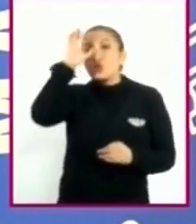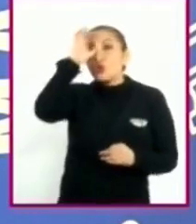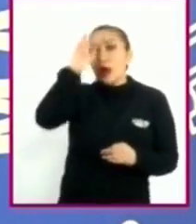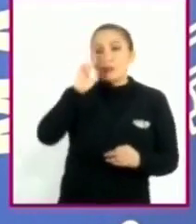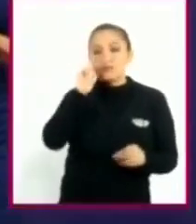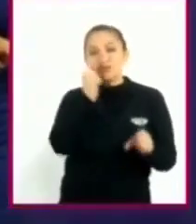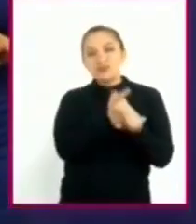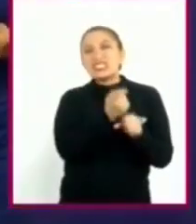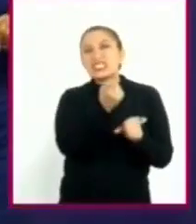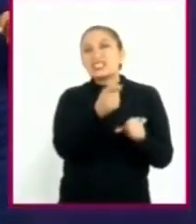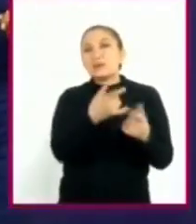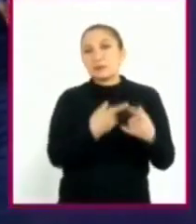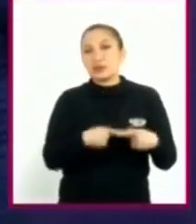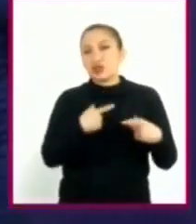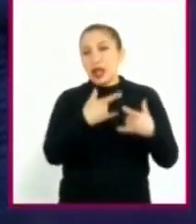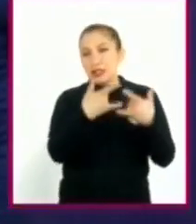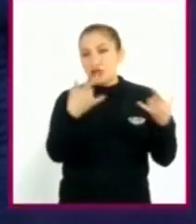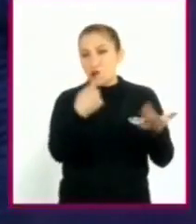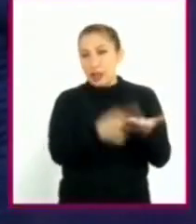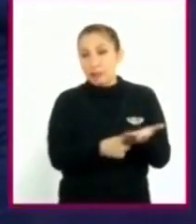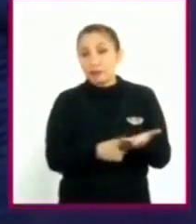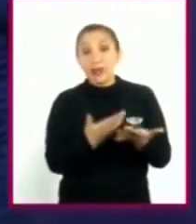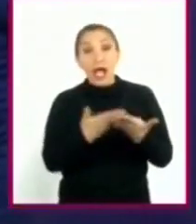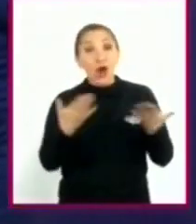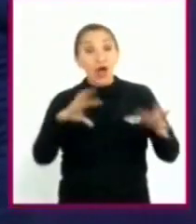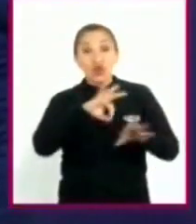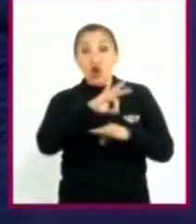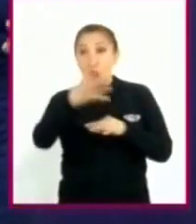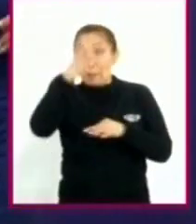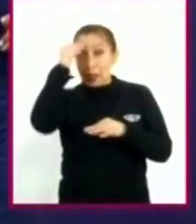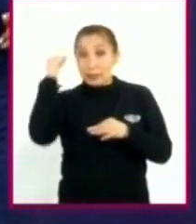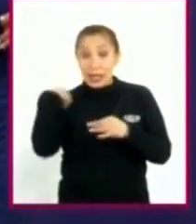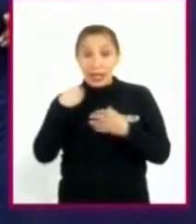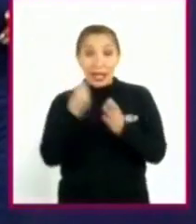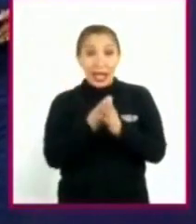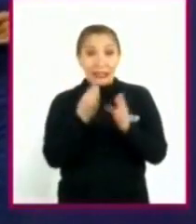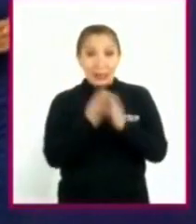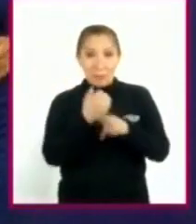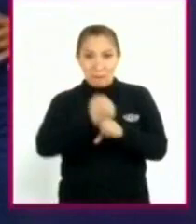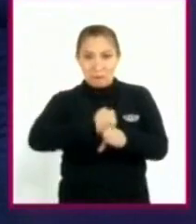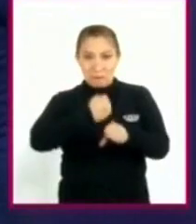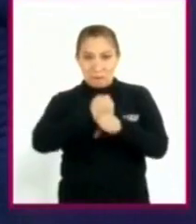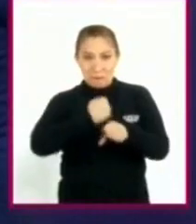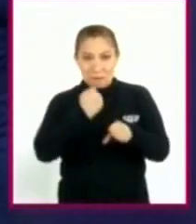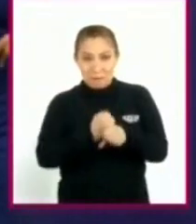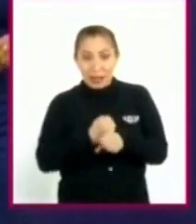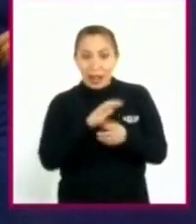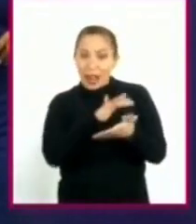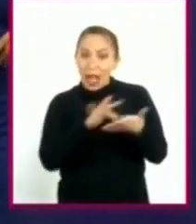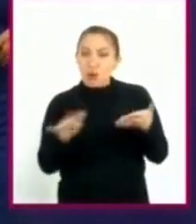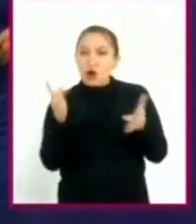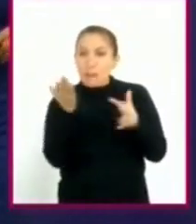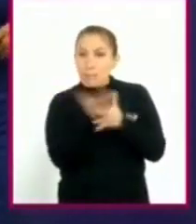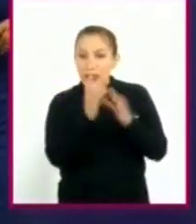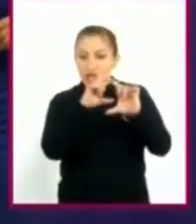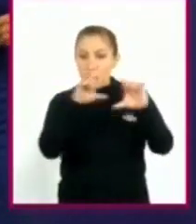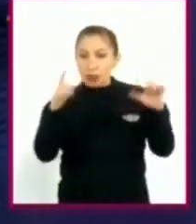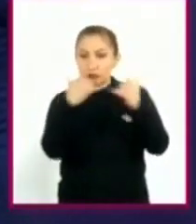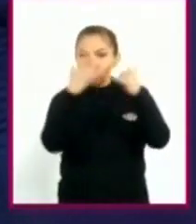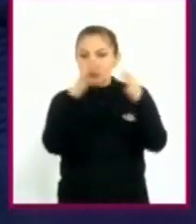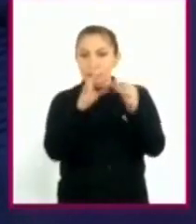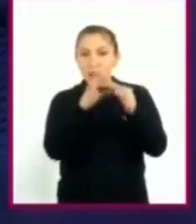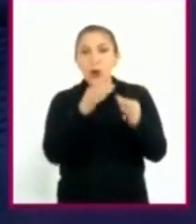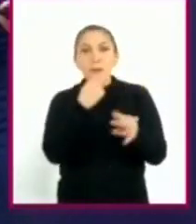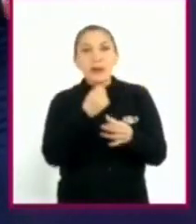denotan? Es hora de poner todo lo aprendido en esta clase en práctica. Leamos un extracto de un cuento del